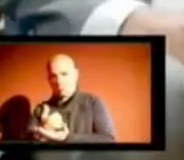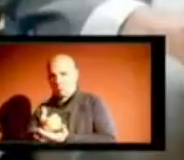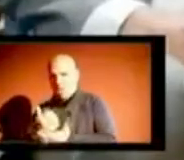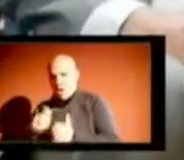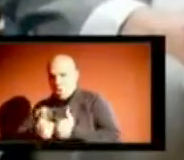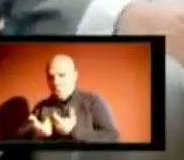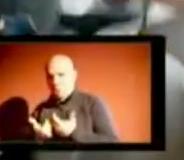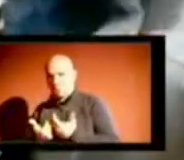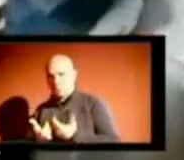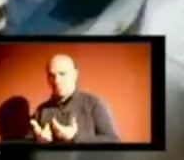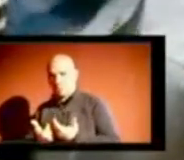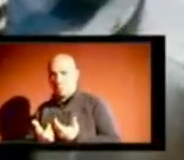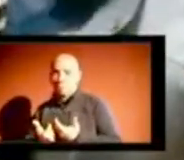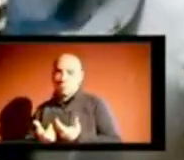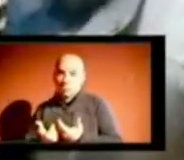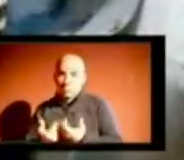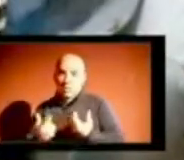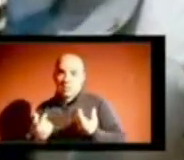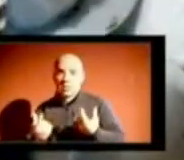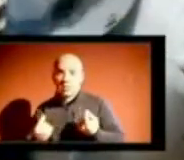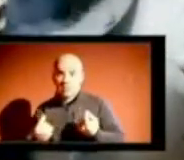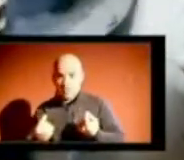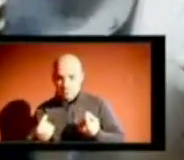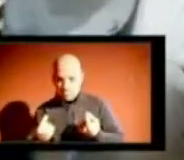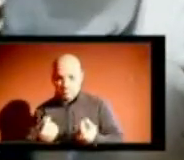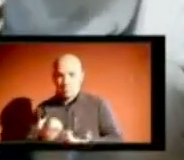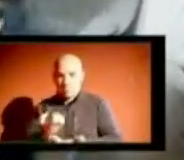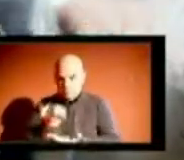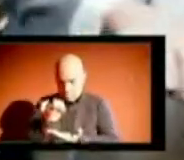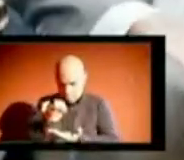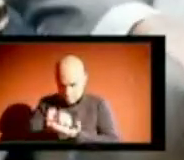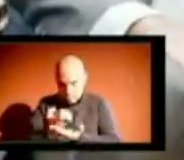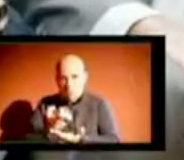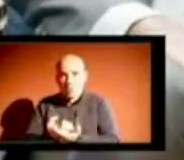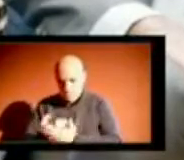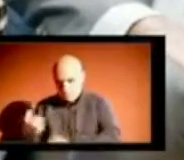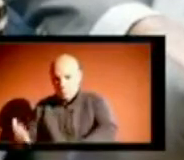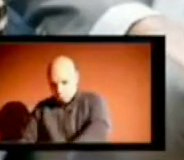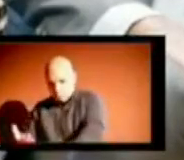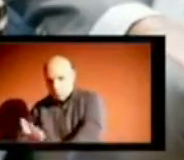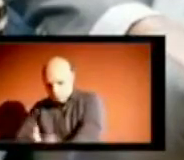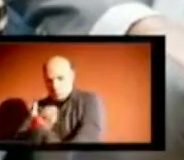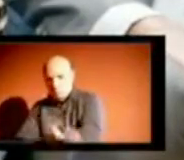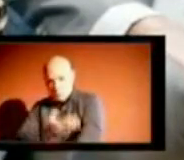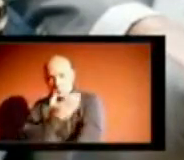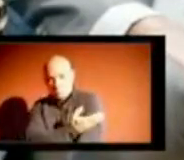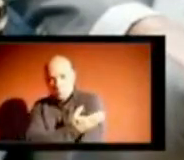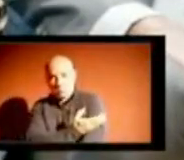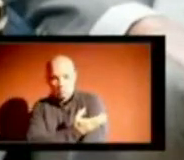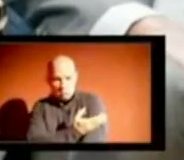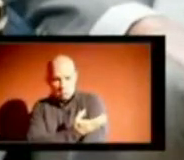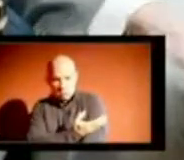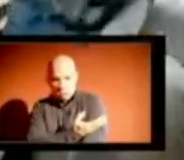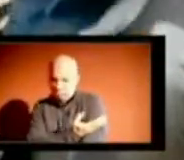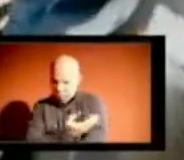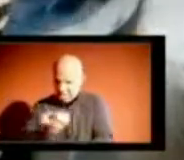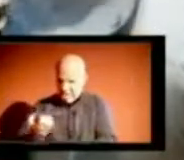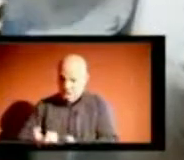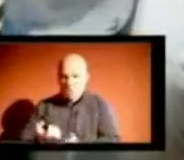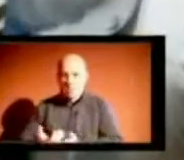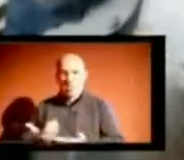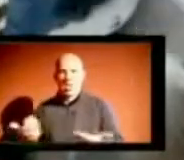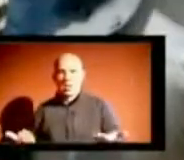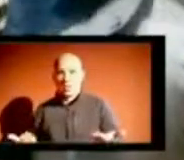es resultado de actividad económica adicional que proviene de